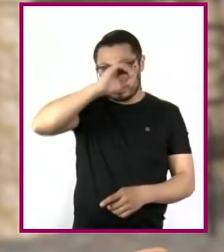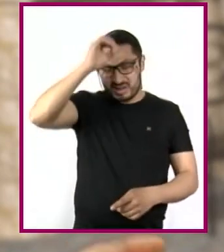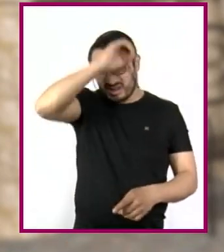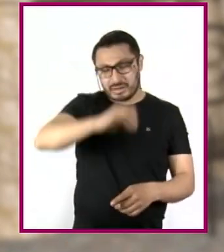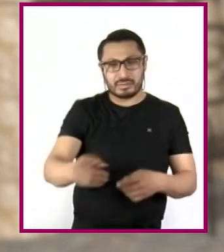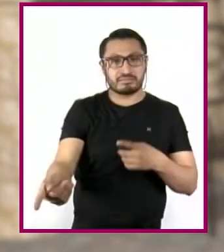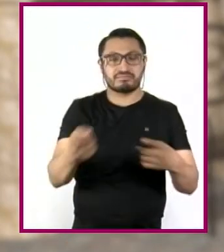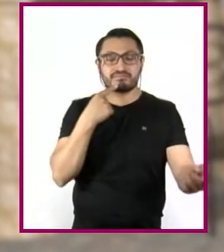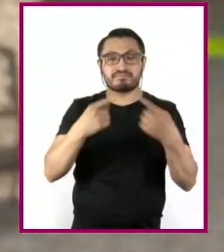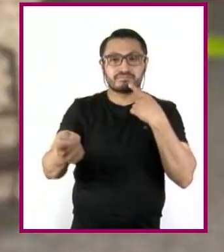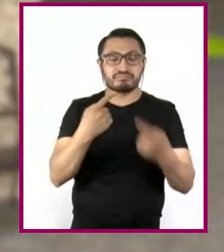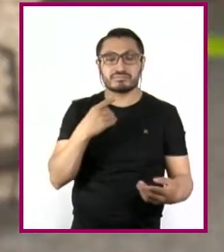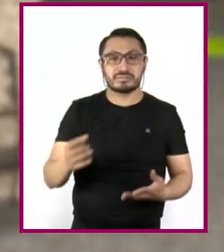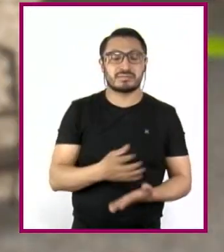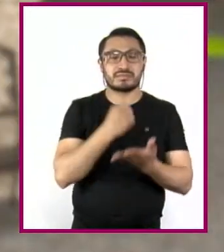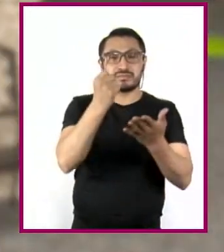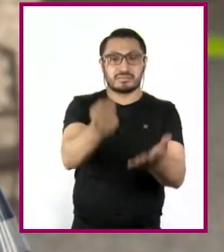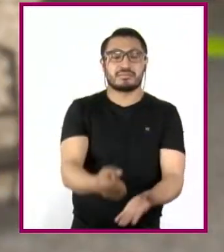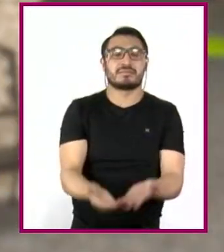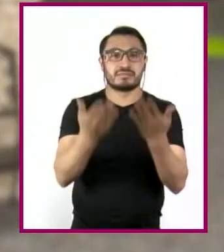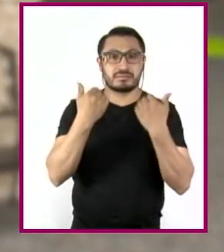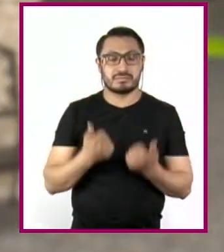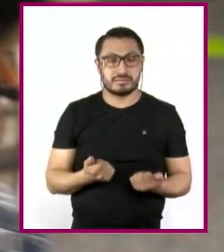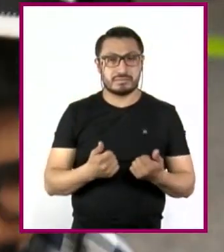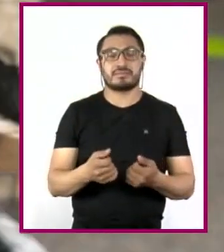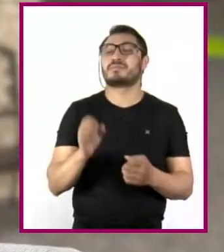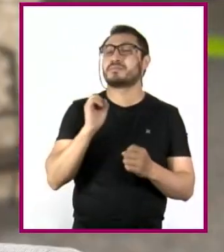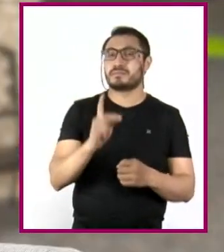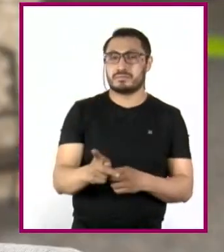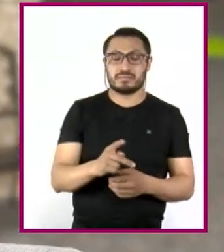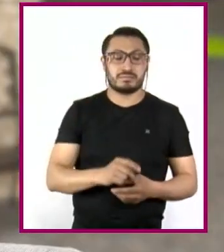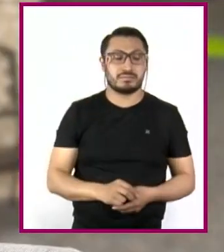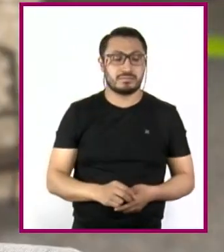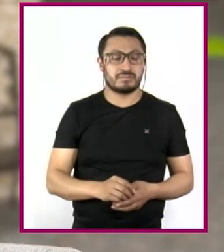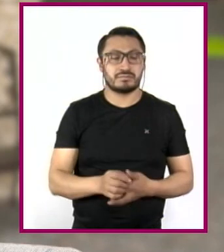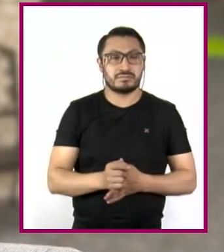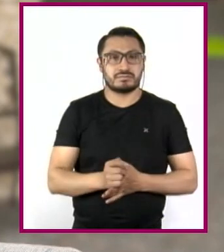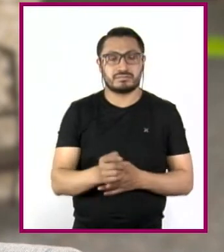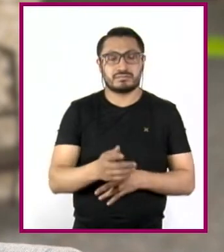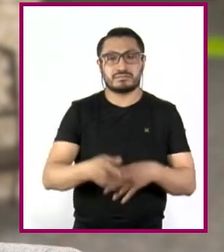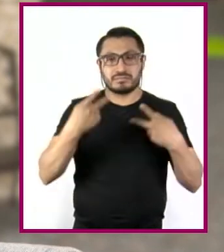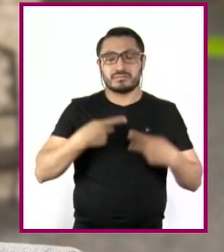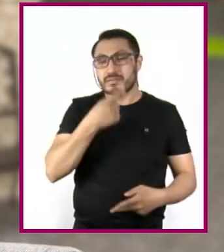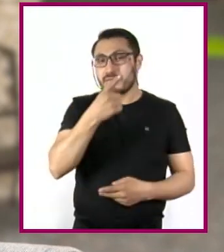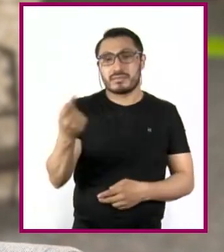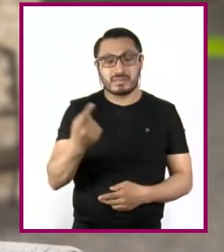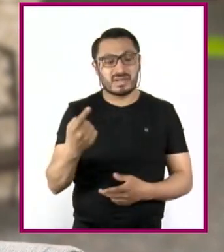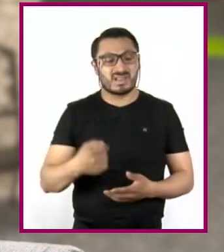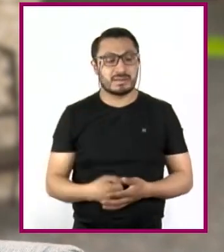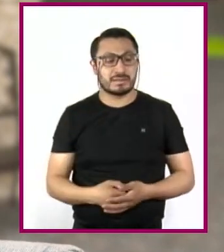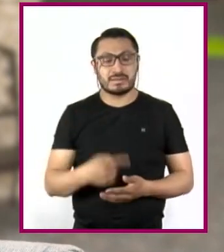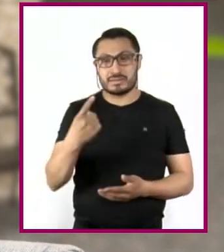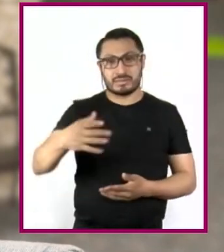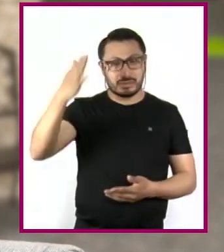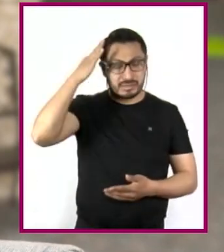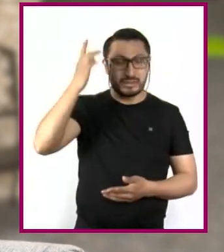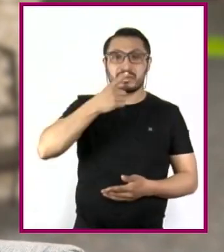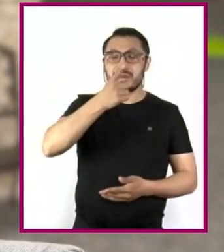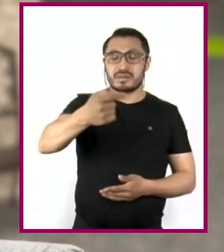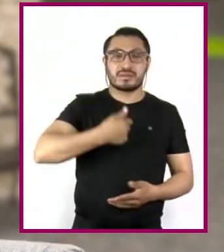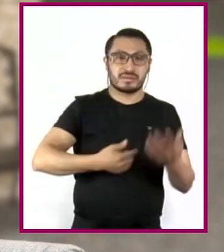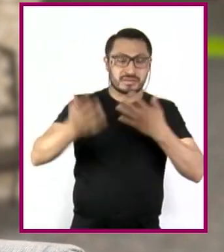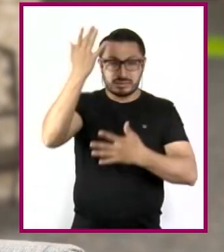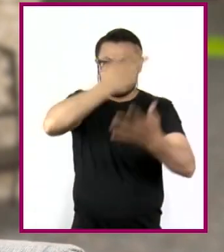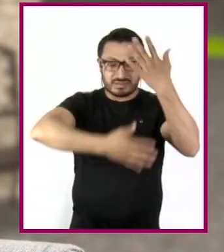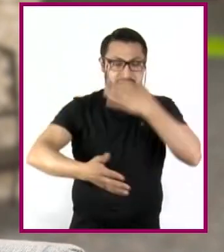Y no hay premio. Pues le entro. ¿Qué les ha dicho la gente hasta ahora? Un señor me dijo que estoy confundida